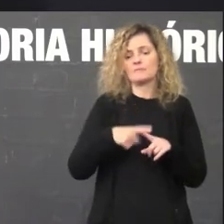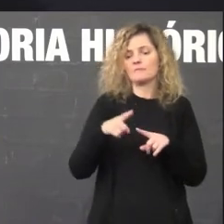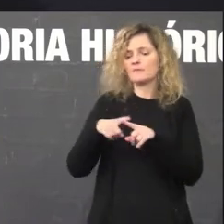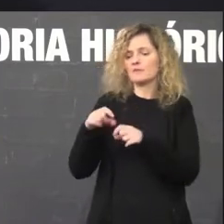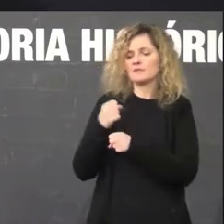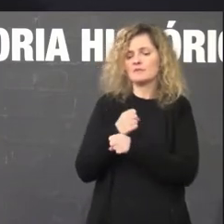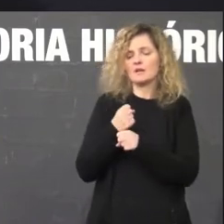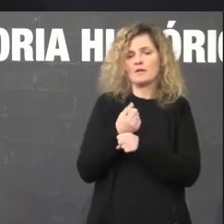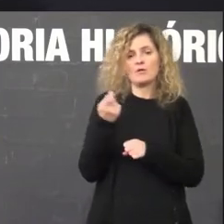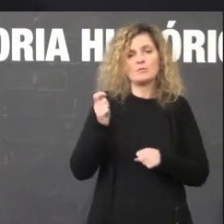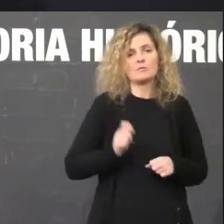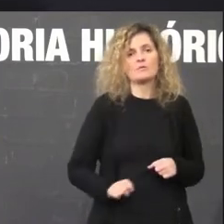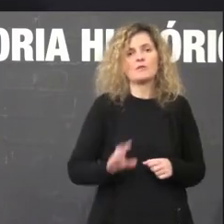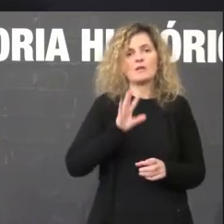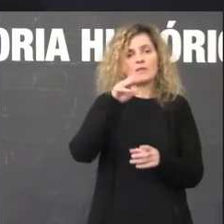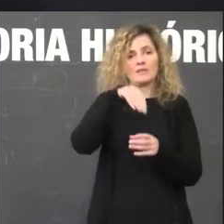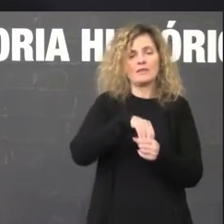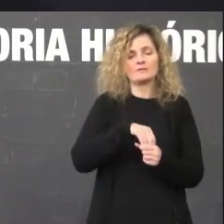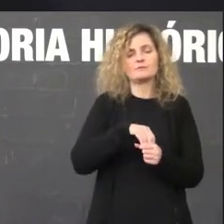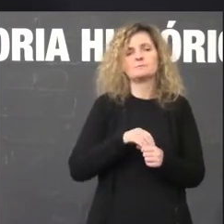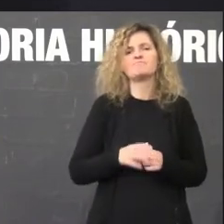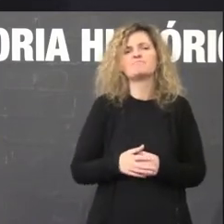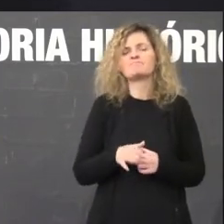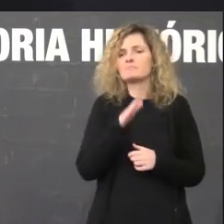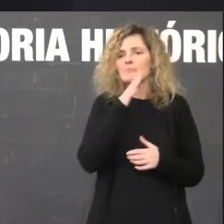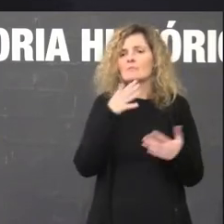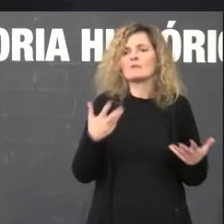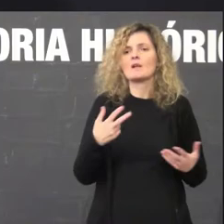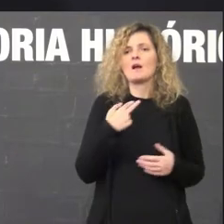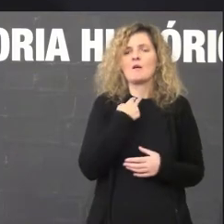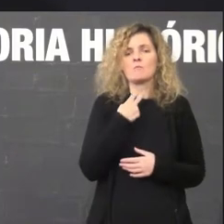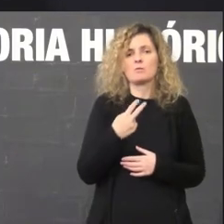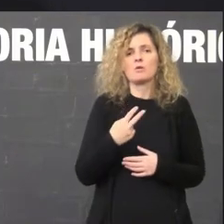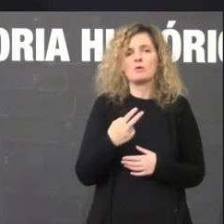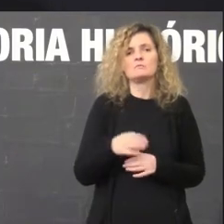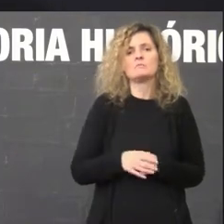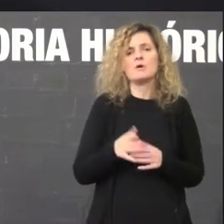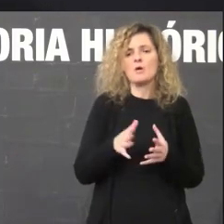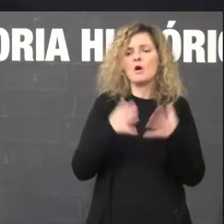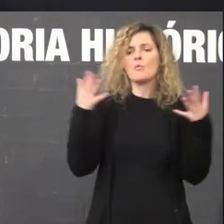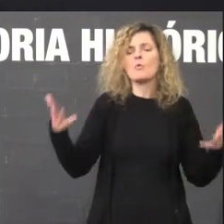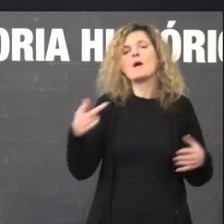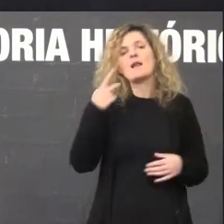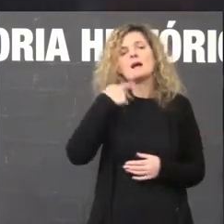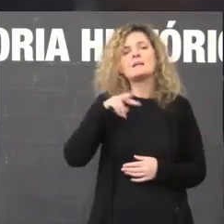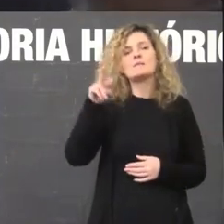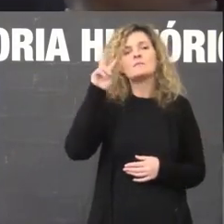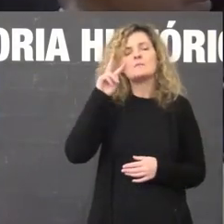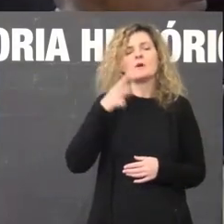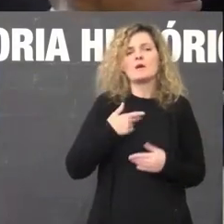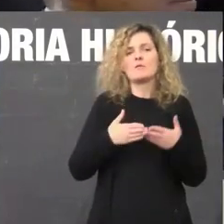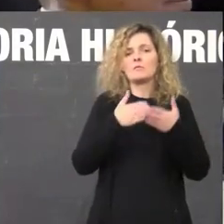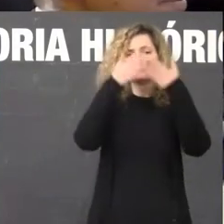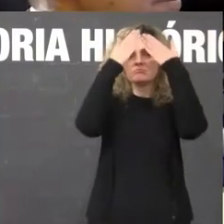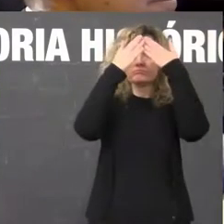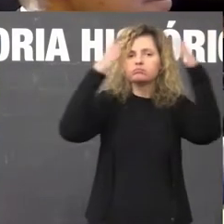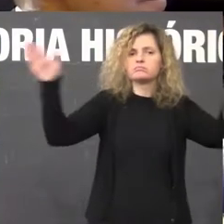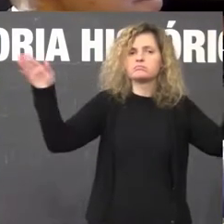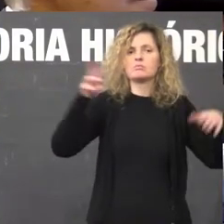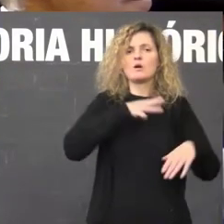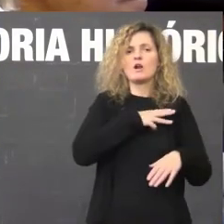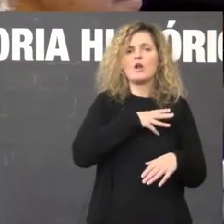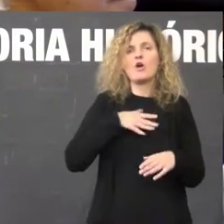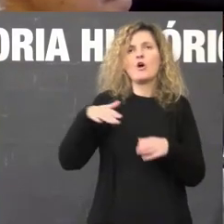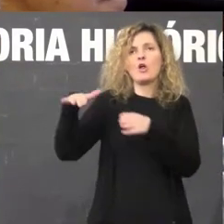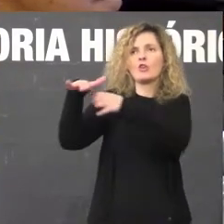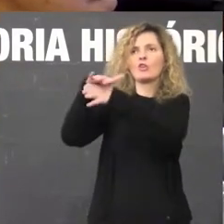ou oficios dentro dela. Hoxe ha evolucionado. E hai unha gran experiencia de apertura e de colocar a masonería no